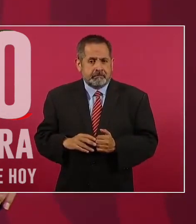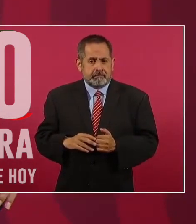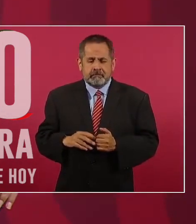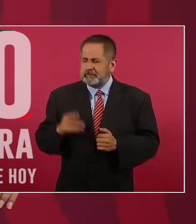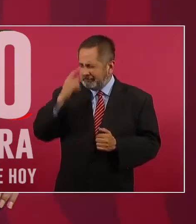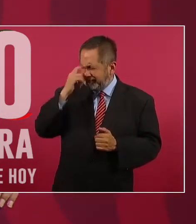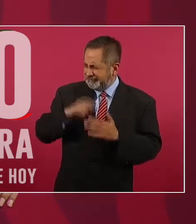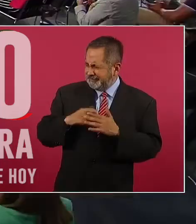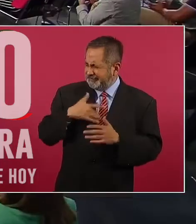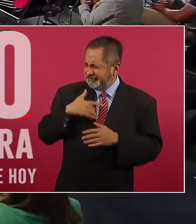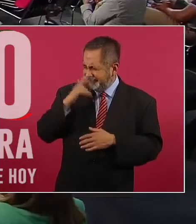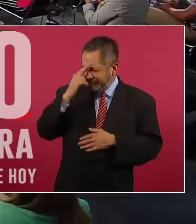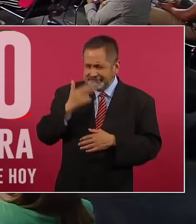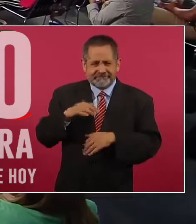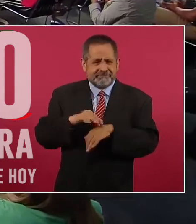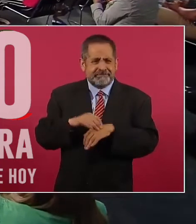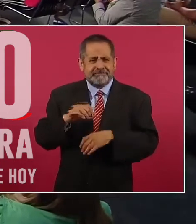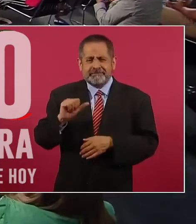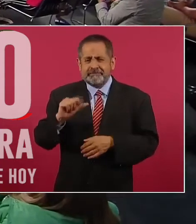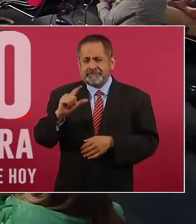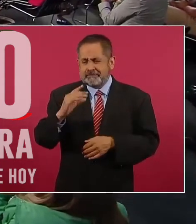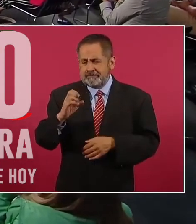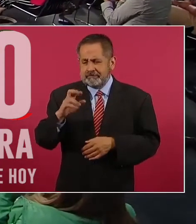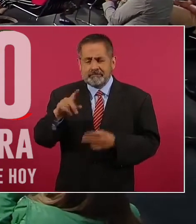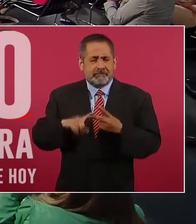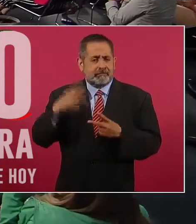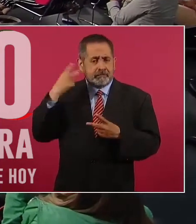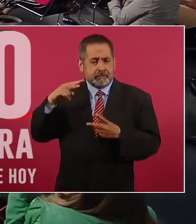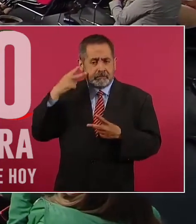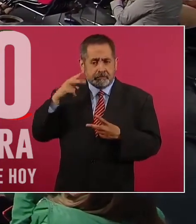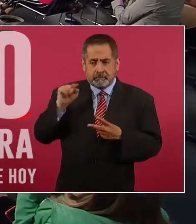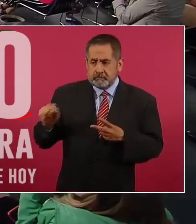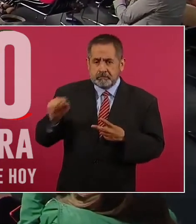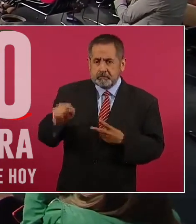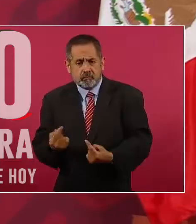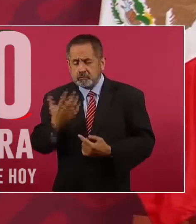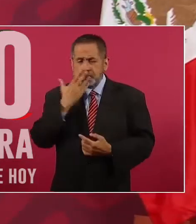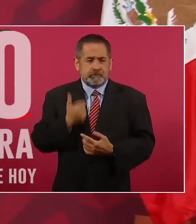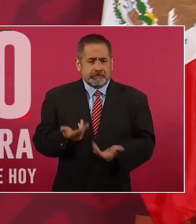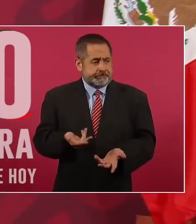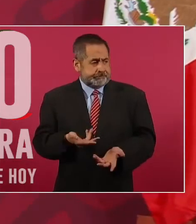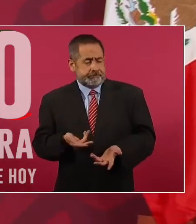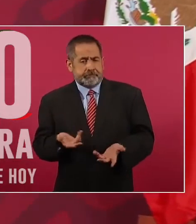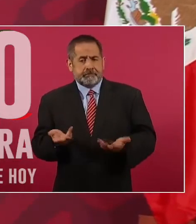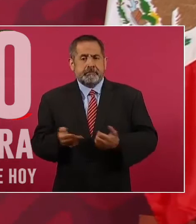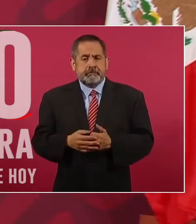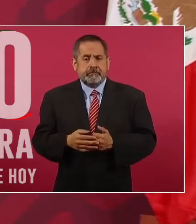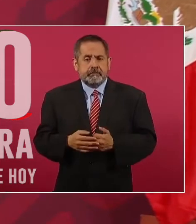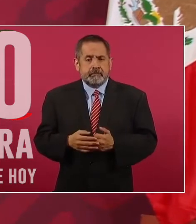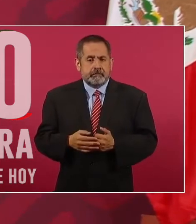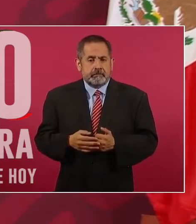Alcocer hablaba de que en esas 3 regiones de Veracruz no habían pediatras. Es